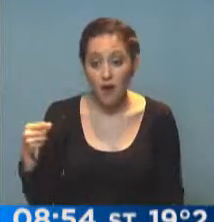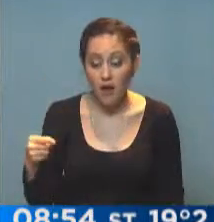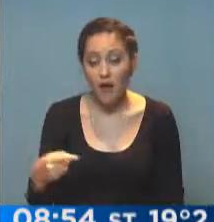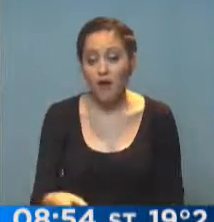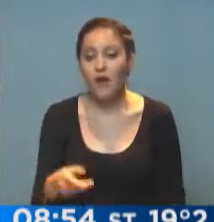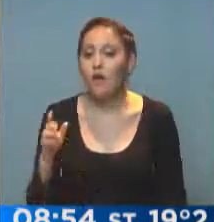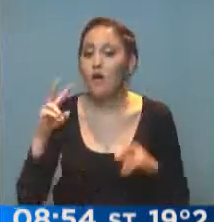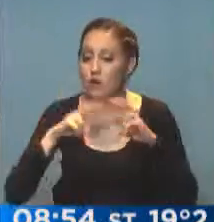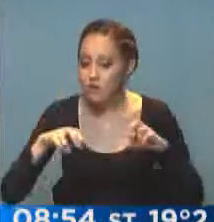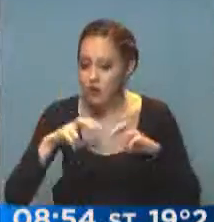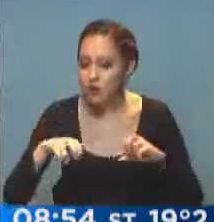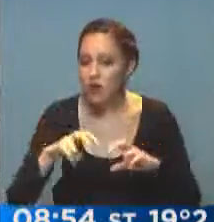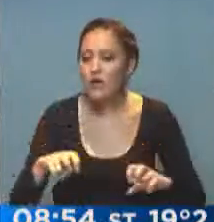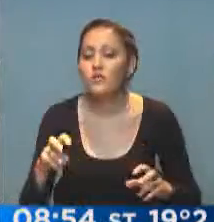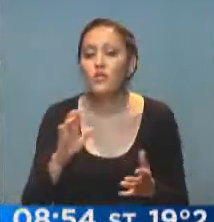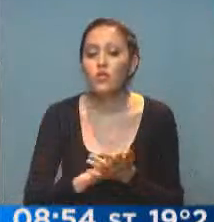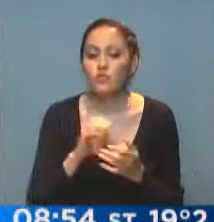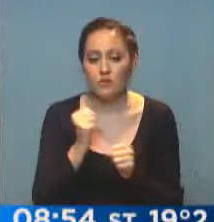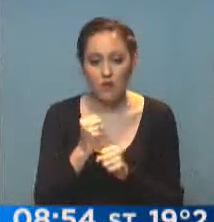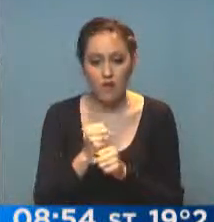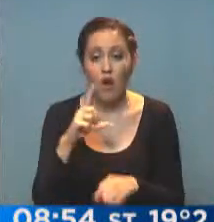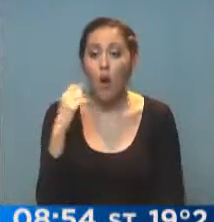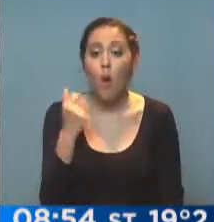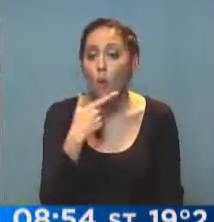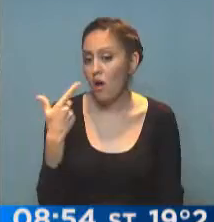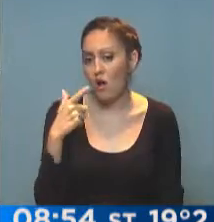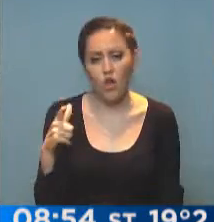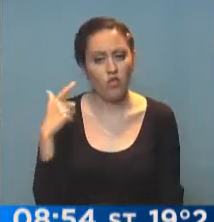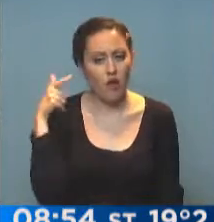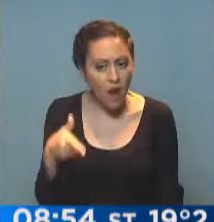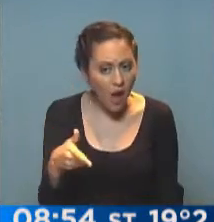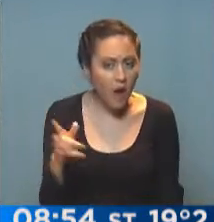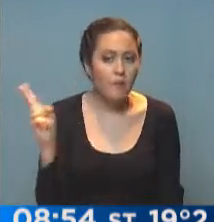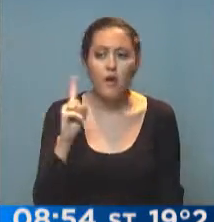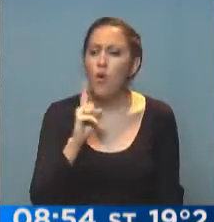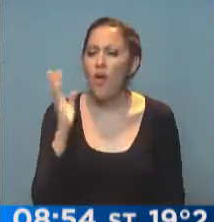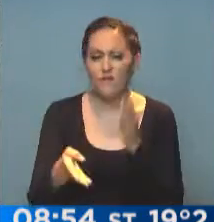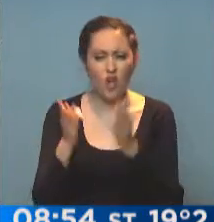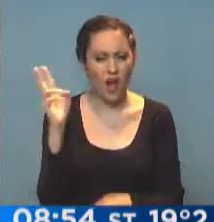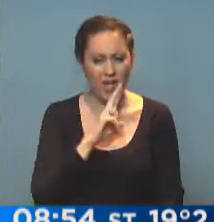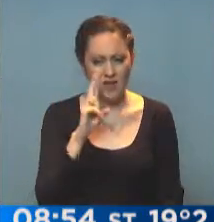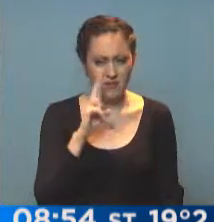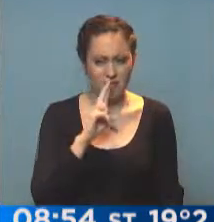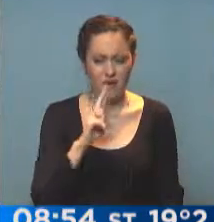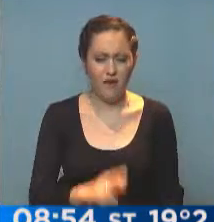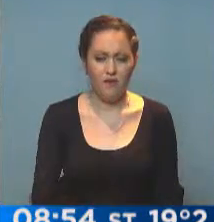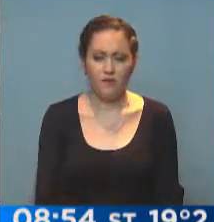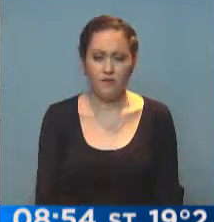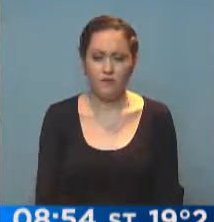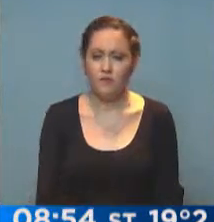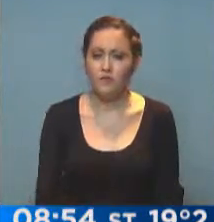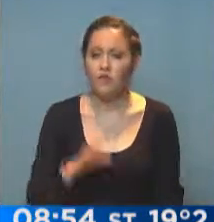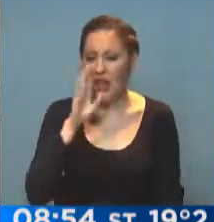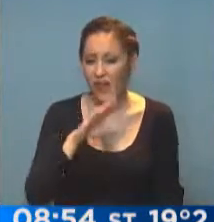de la investigación a nivel judicial, que Lucas estaba desarmado, que no se trató de un hecho de violencia y de género y que el